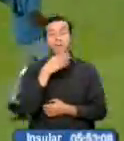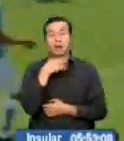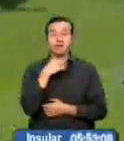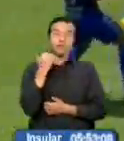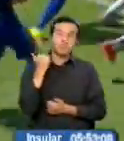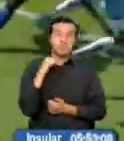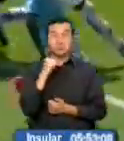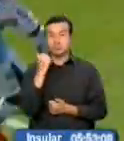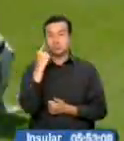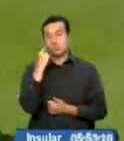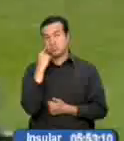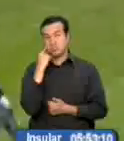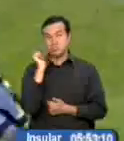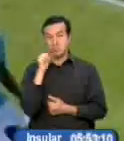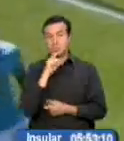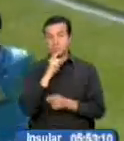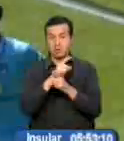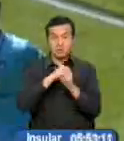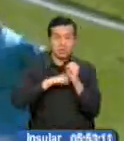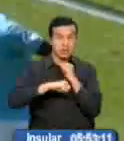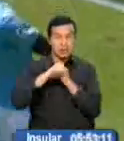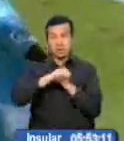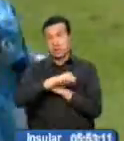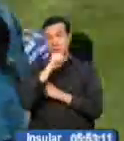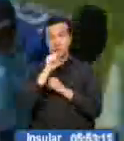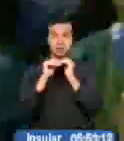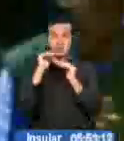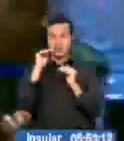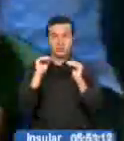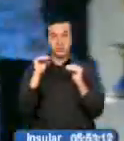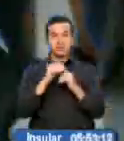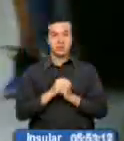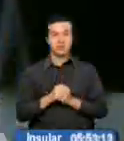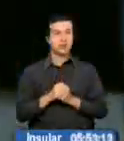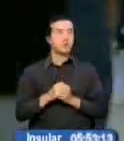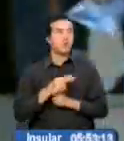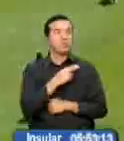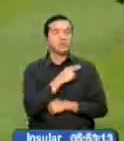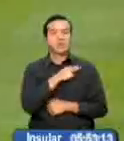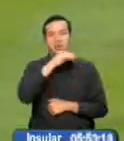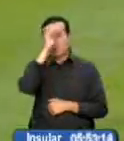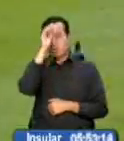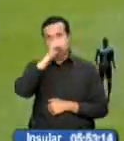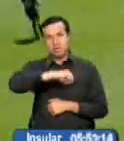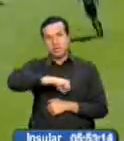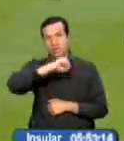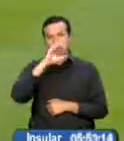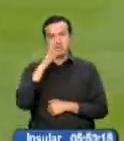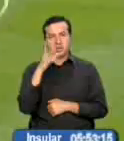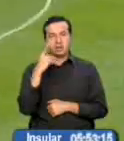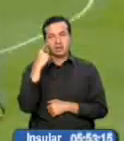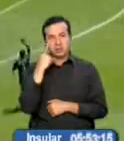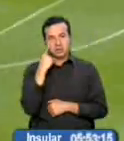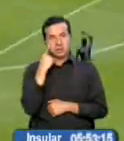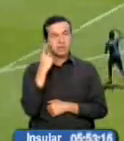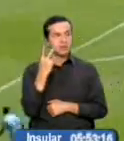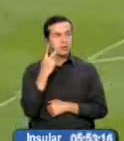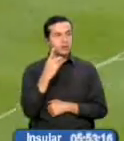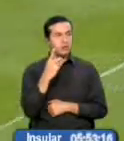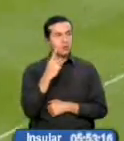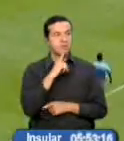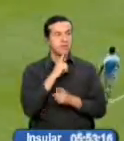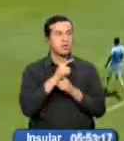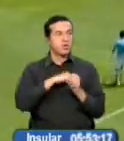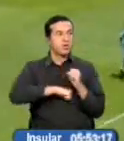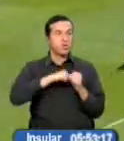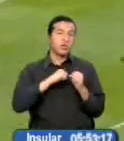todavía tenía aspiraciones de ganar la segunda etapa. No pudo ganarle a la Universidad Católica, sin embargo, que se ponía en ventaja, reiteramos, con este gol